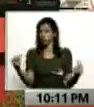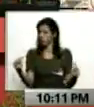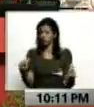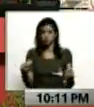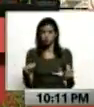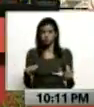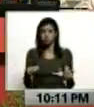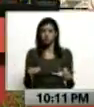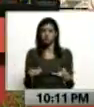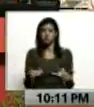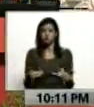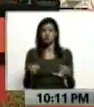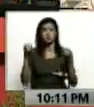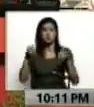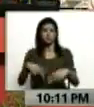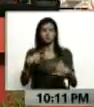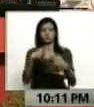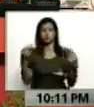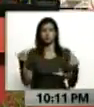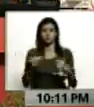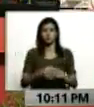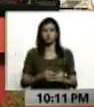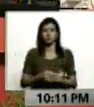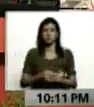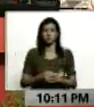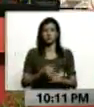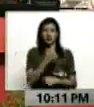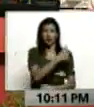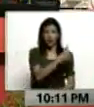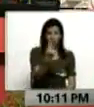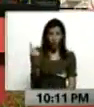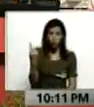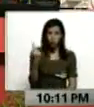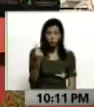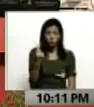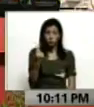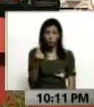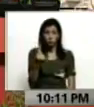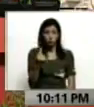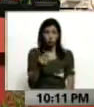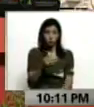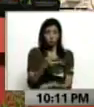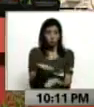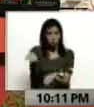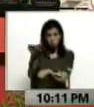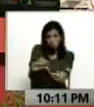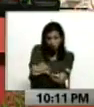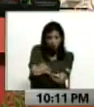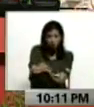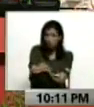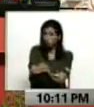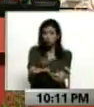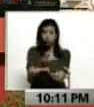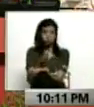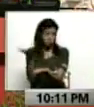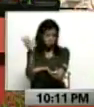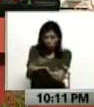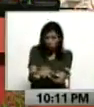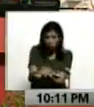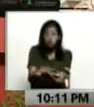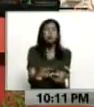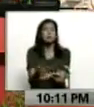a rendir no nos vamos a rendir y por cada uno de nosotros que caiga se van a levantar miles